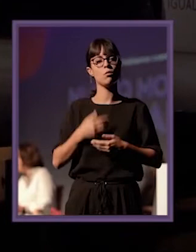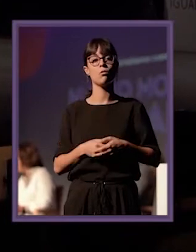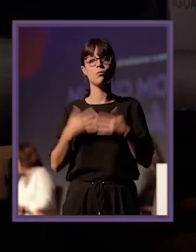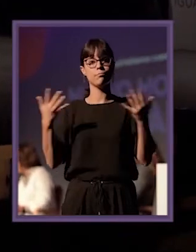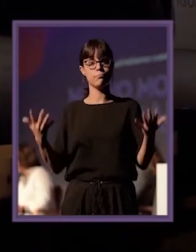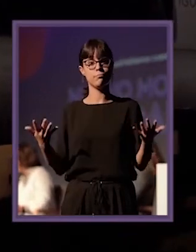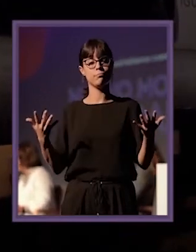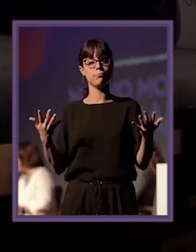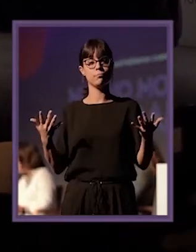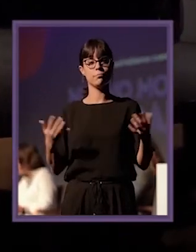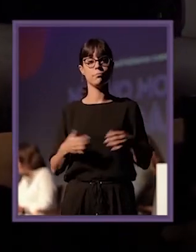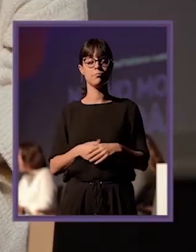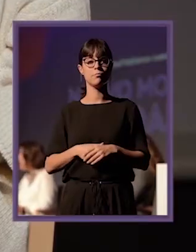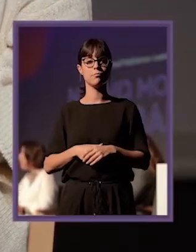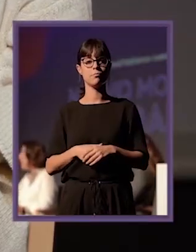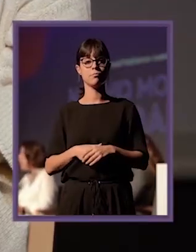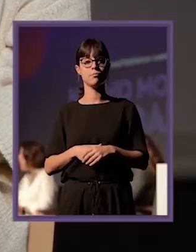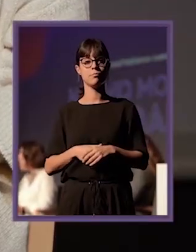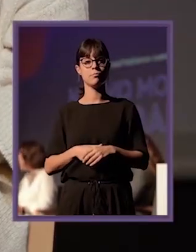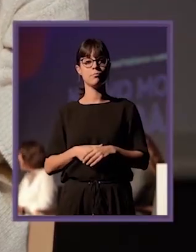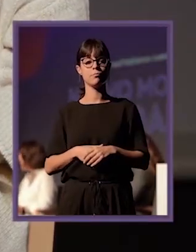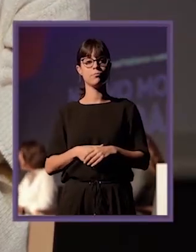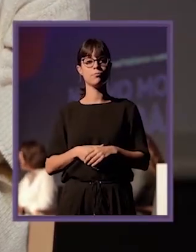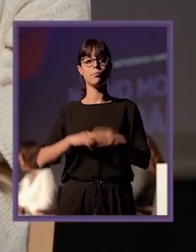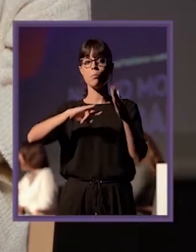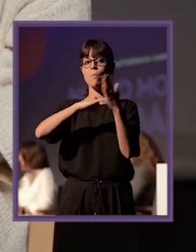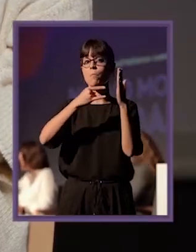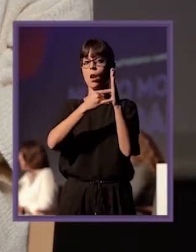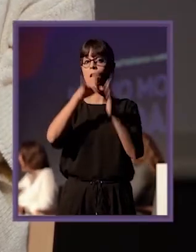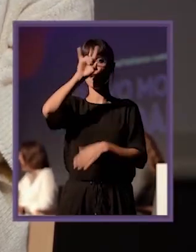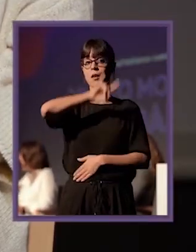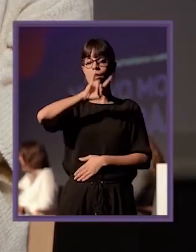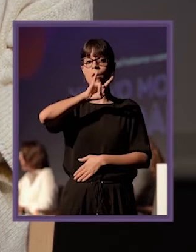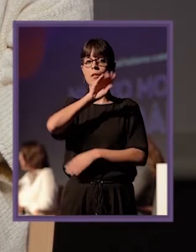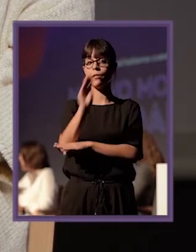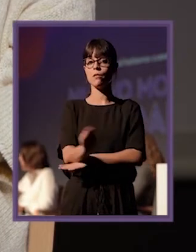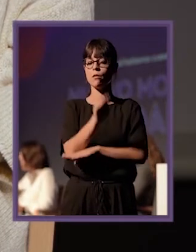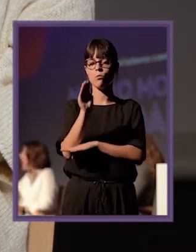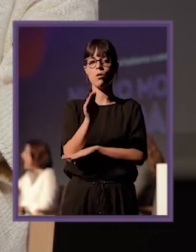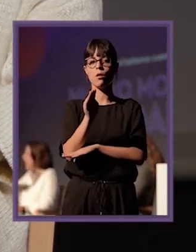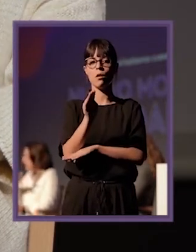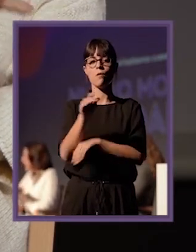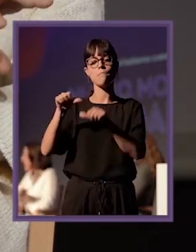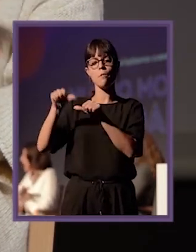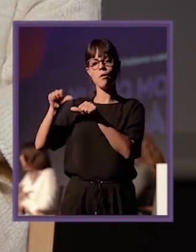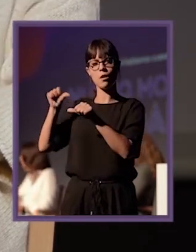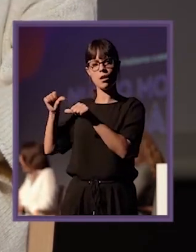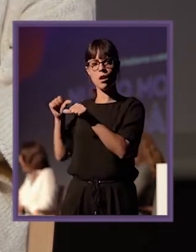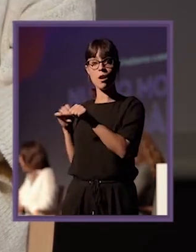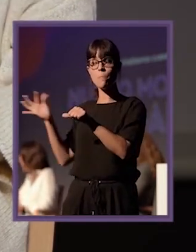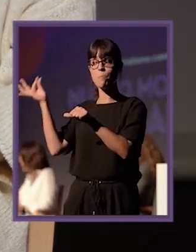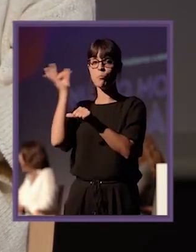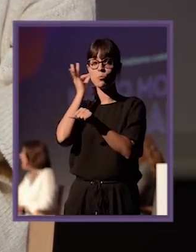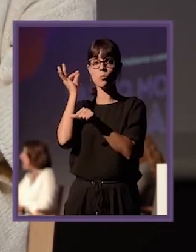me lía a llevar también que en este Canarias Te Cuida no nos hemos olvidado de todas esas mujeres que han estado cuidando al margen de la